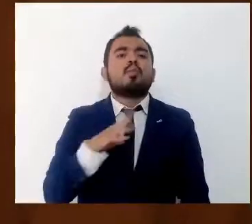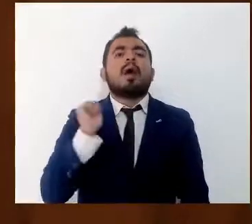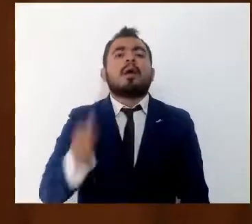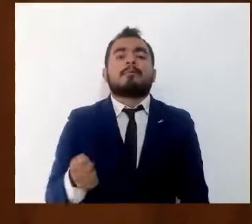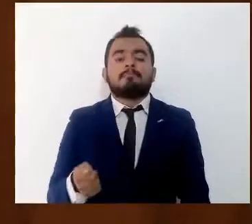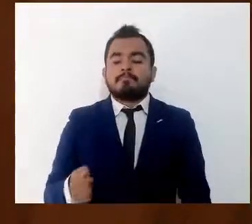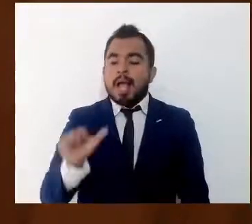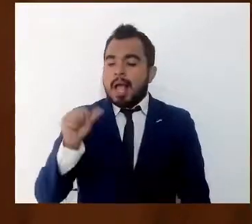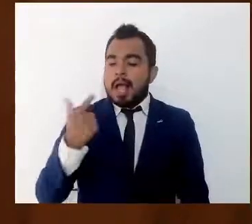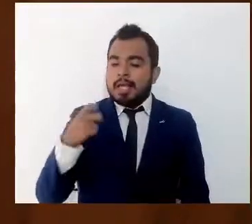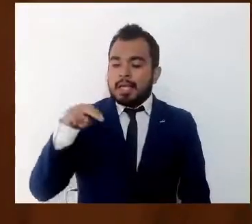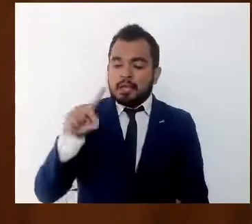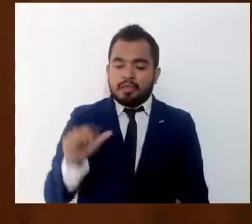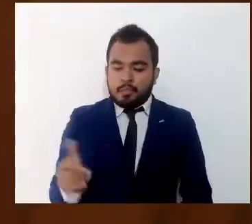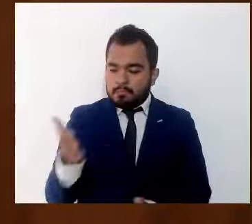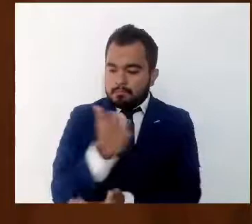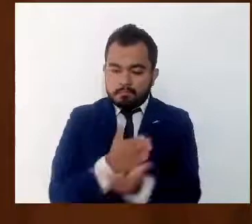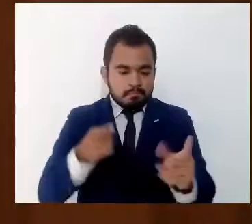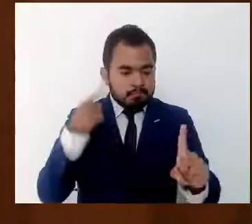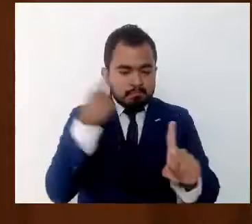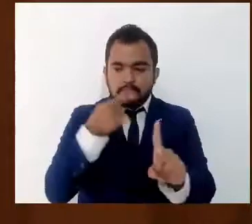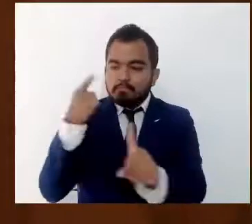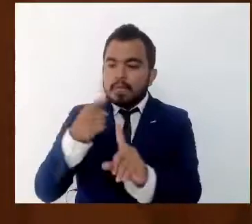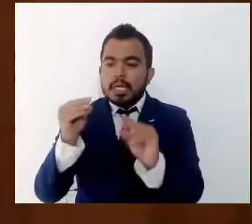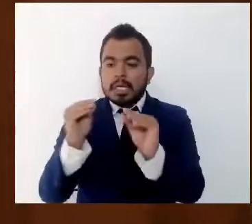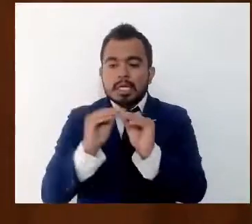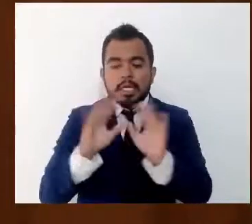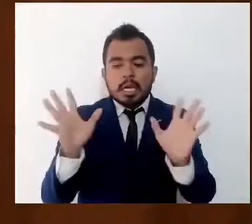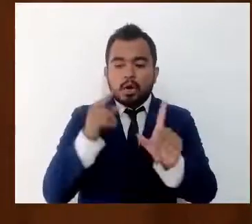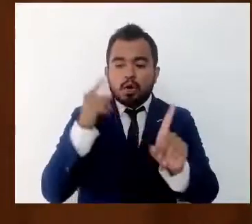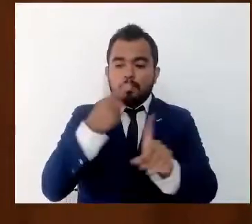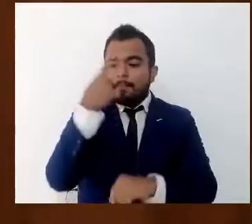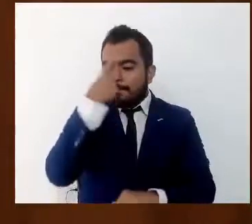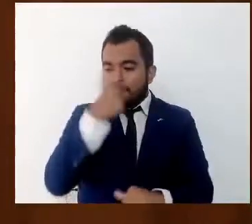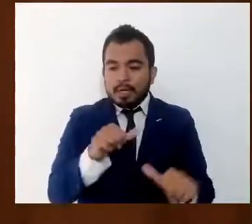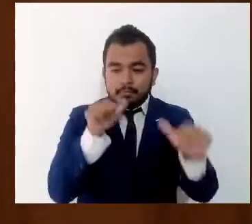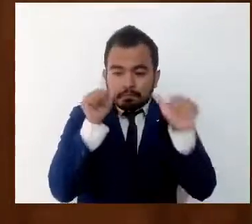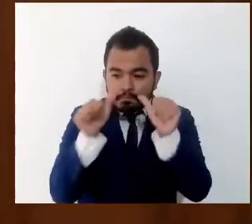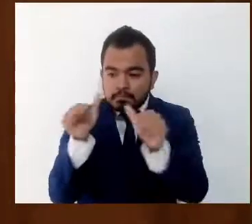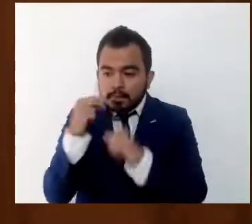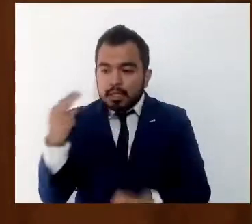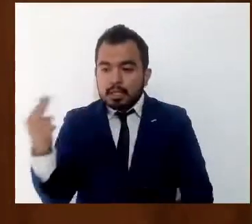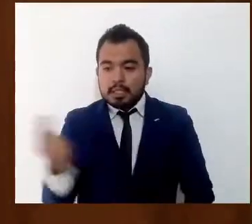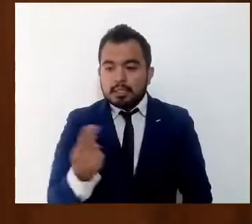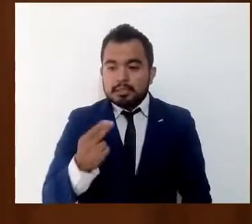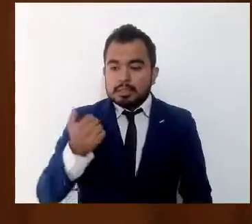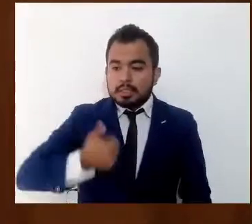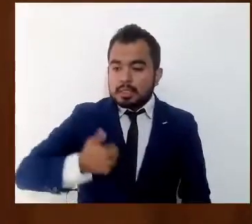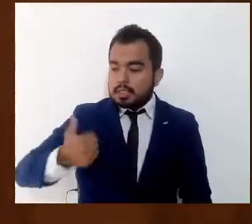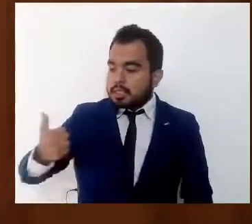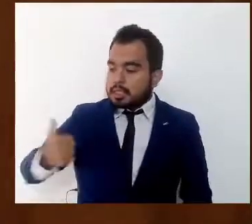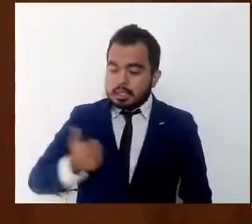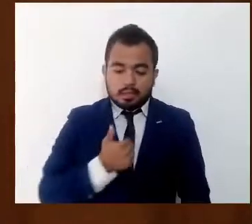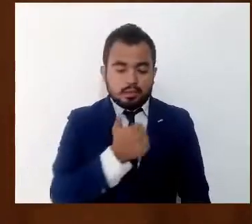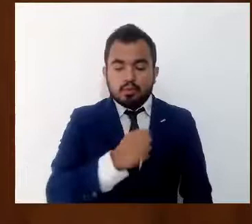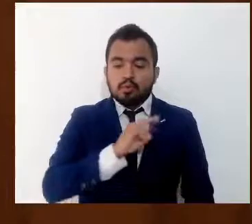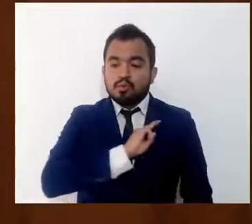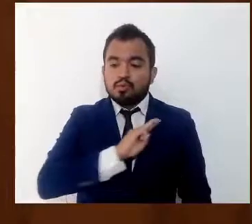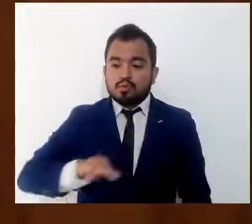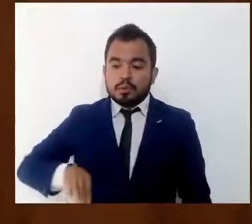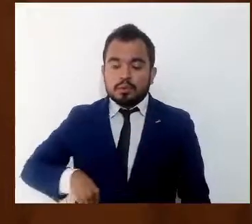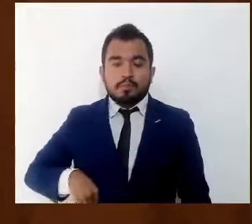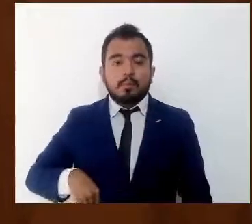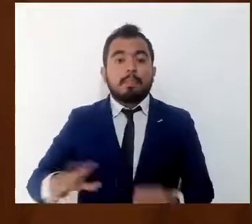objetivas que permitan atender las necesidades de cada uno de los municipios. Octavo, se generará